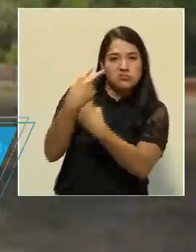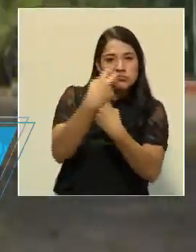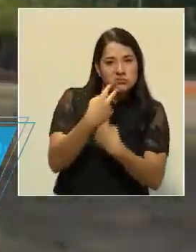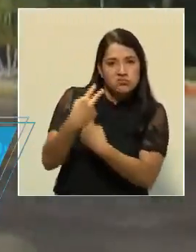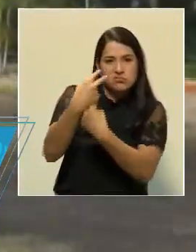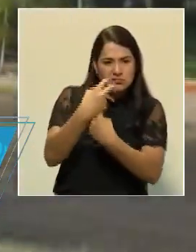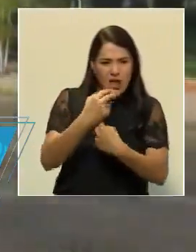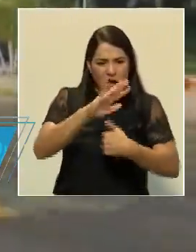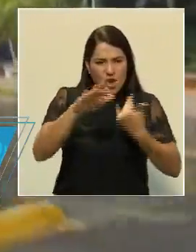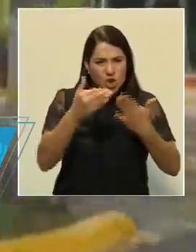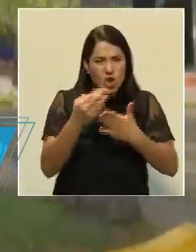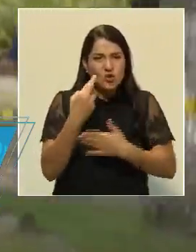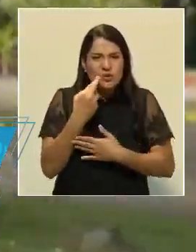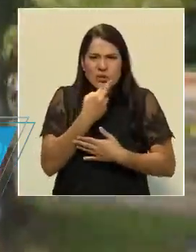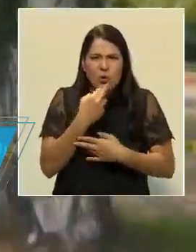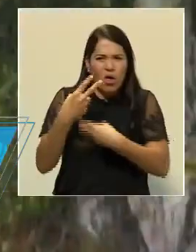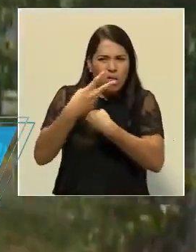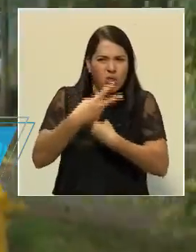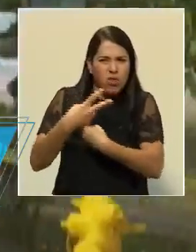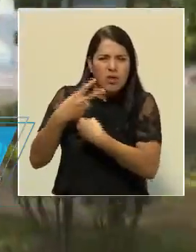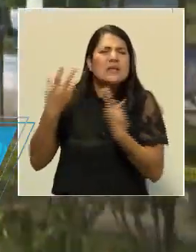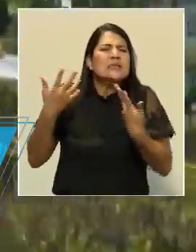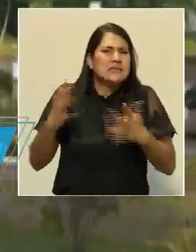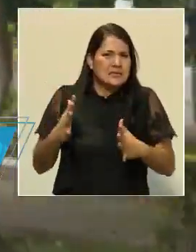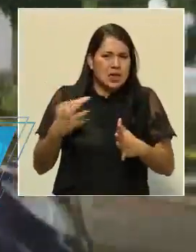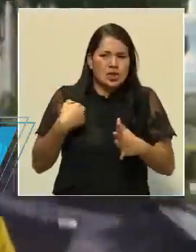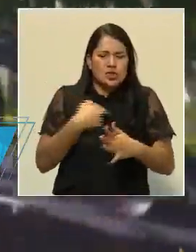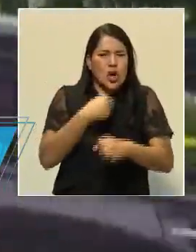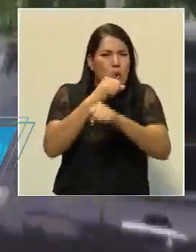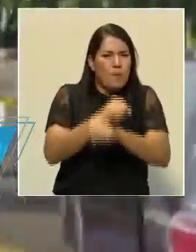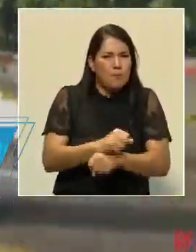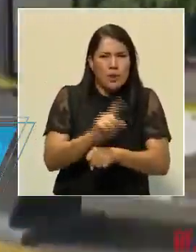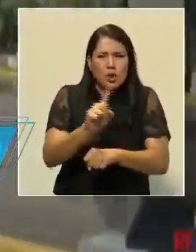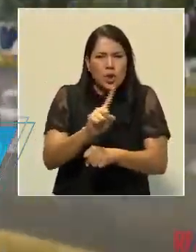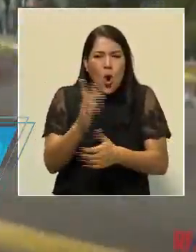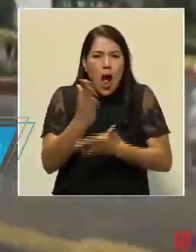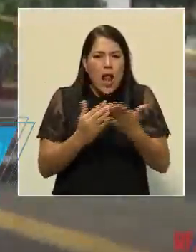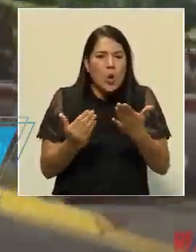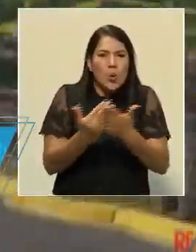supervisión muy estricta, así que esto no es nuevo para nosotros. Entonces,